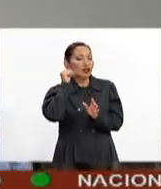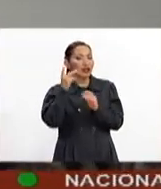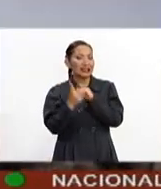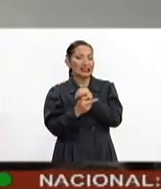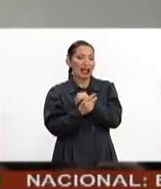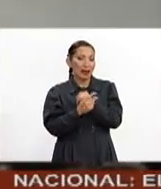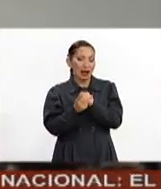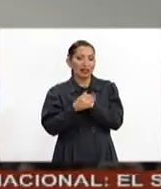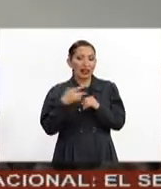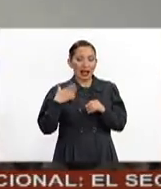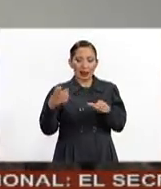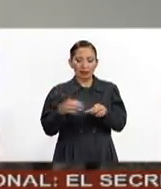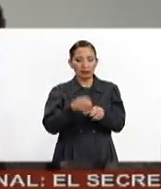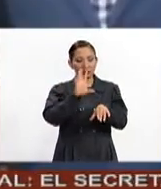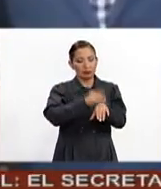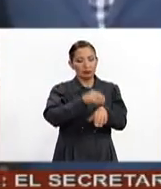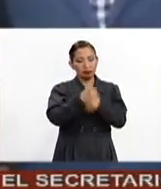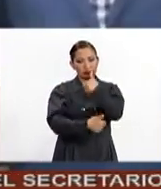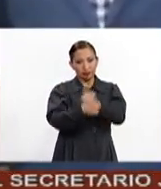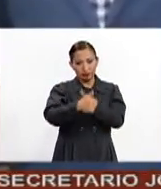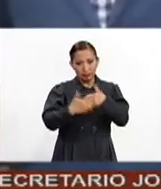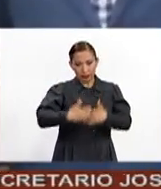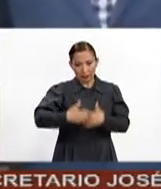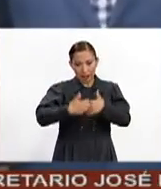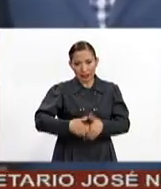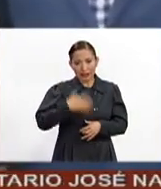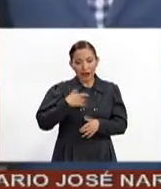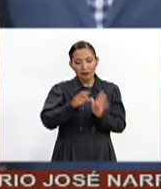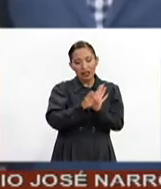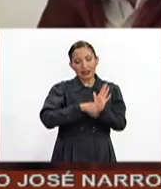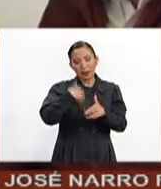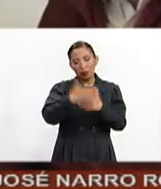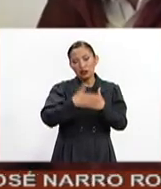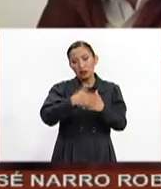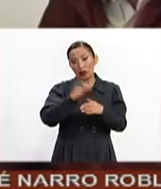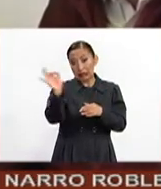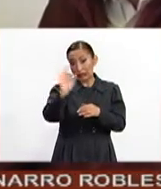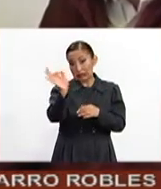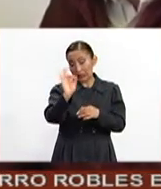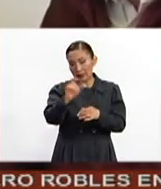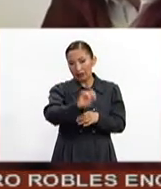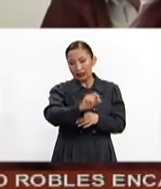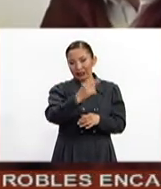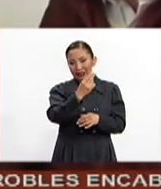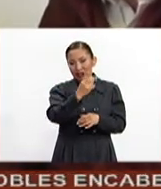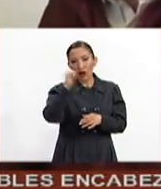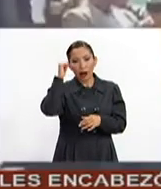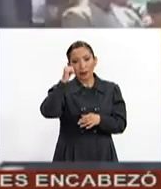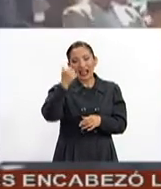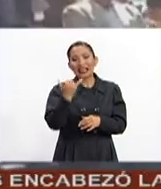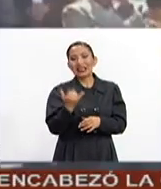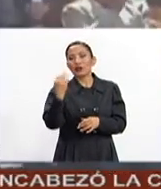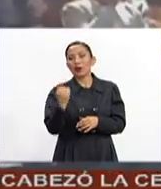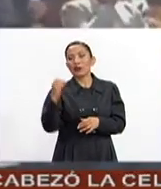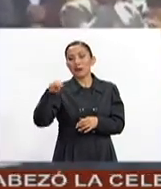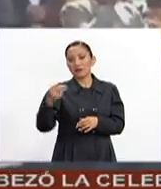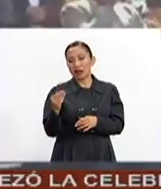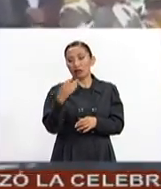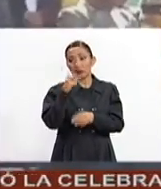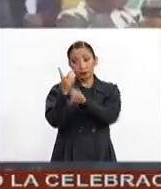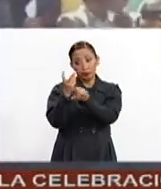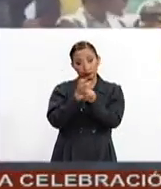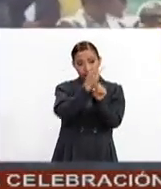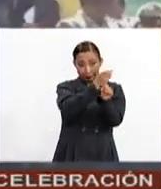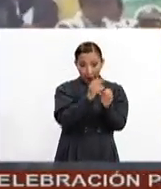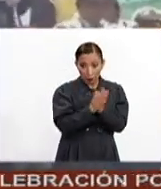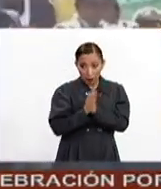televisión de las concesionarias públicas. Las fechas tentativas para realizarlo son 25 de abril y 9 de mayo. Exhortó a